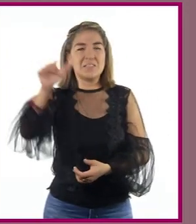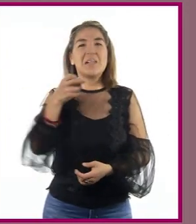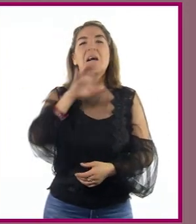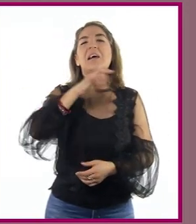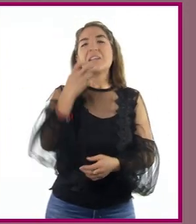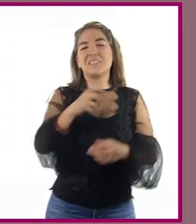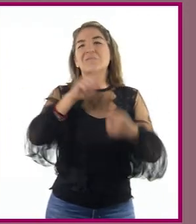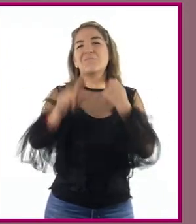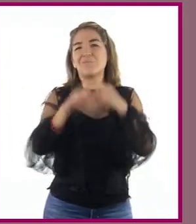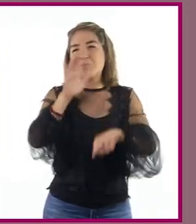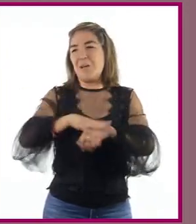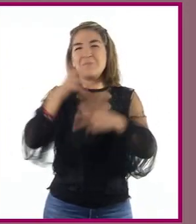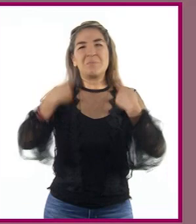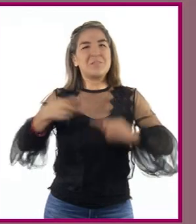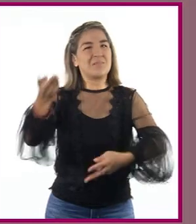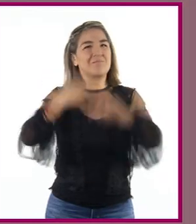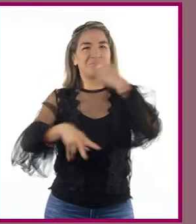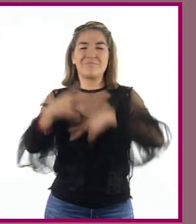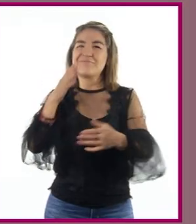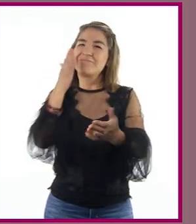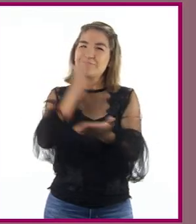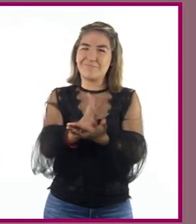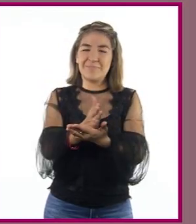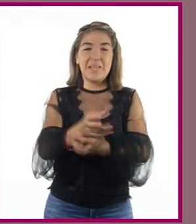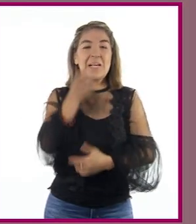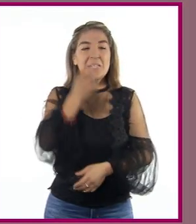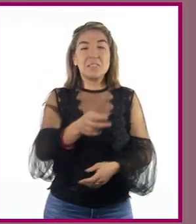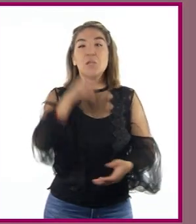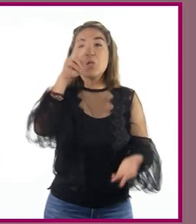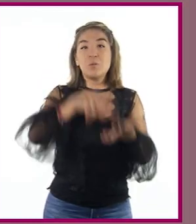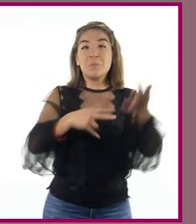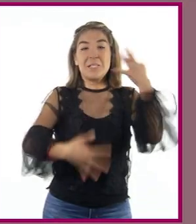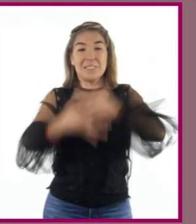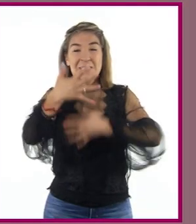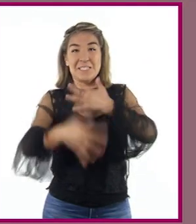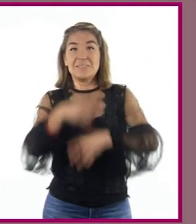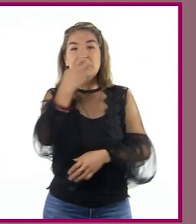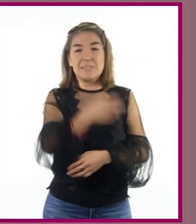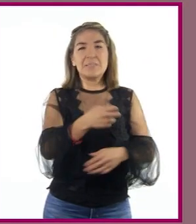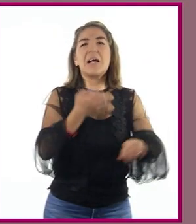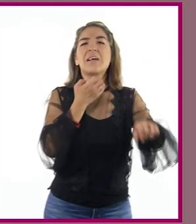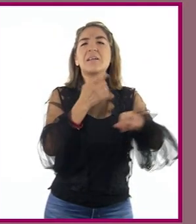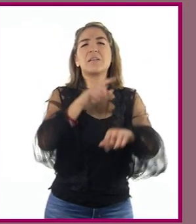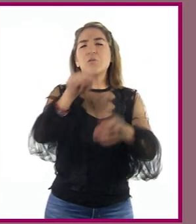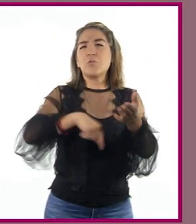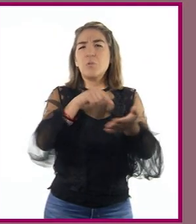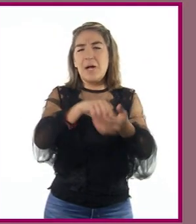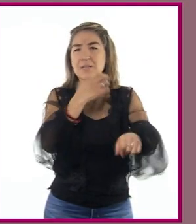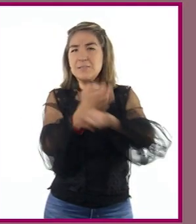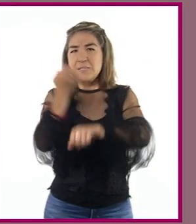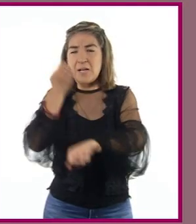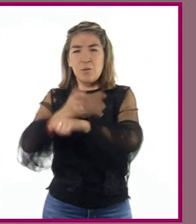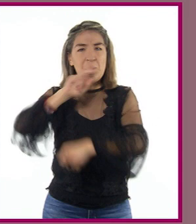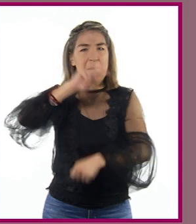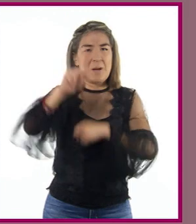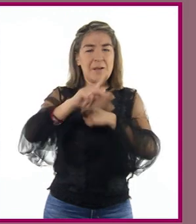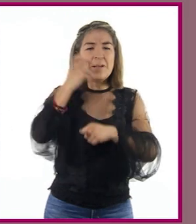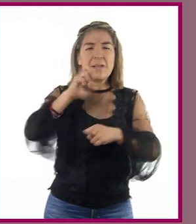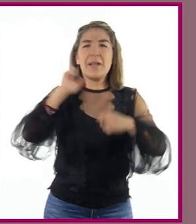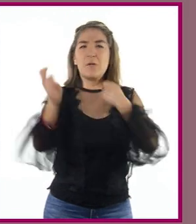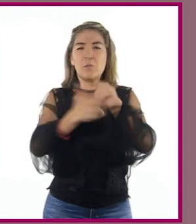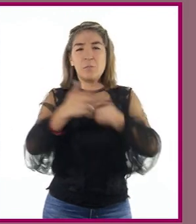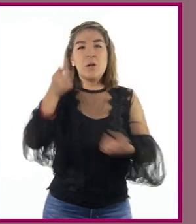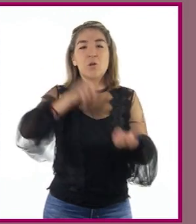precedentes. A partir de 2015, varios Estados miembros introdujeron controles temporales en las fronteras